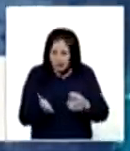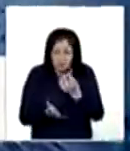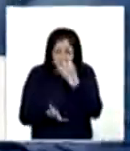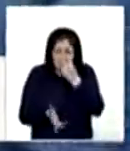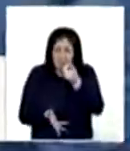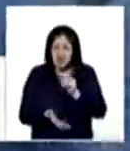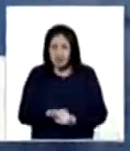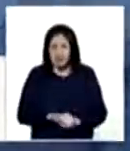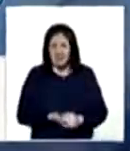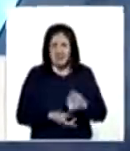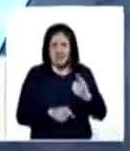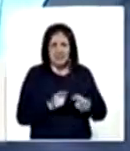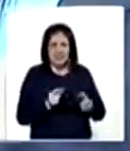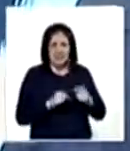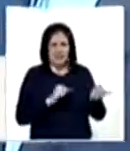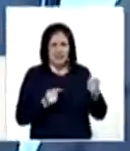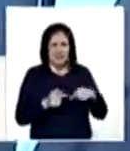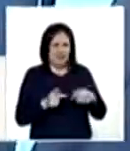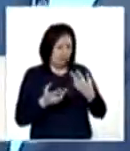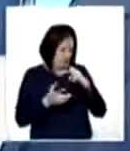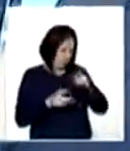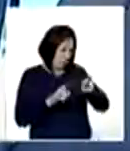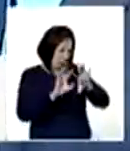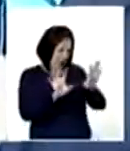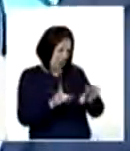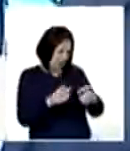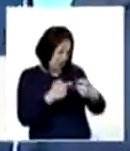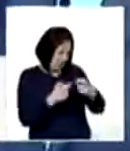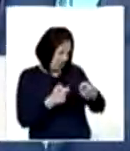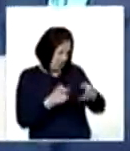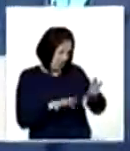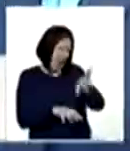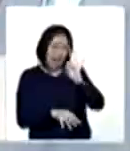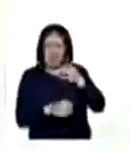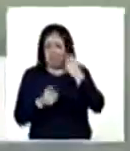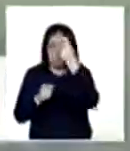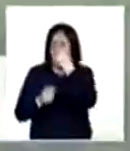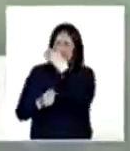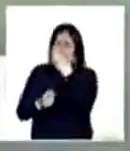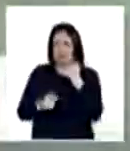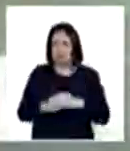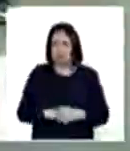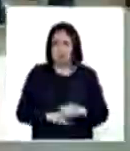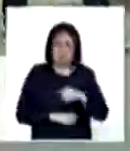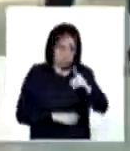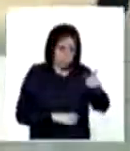De payasito que saqué en el internet y ya cualquiera, pero viene pintado. Pareja